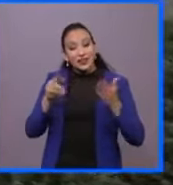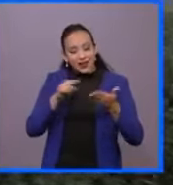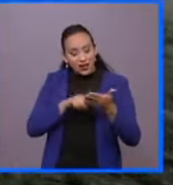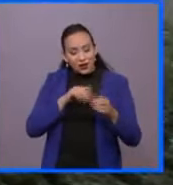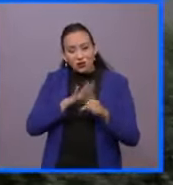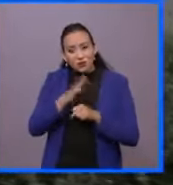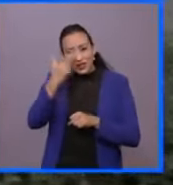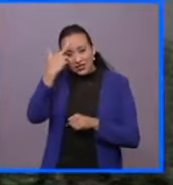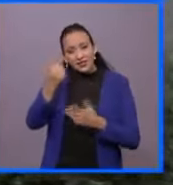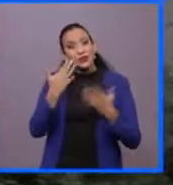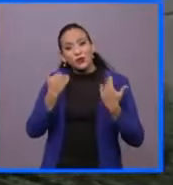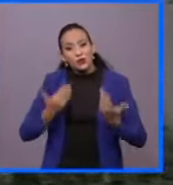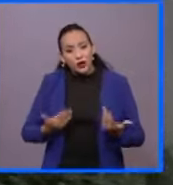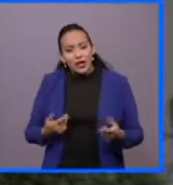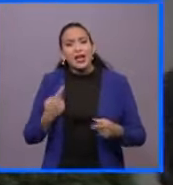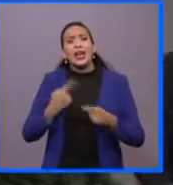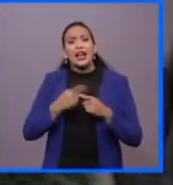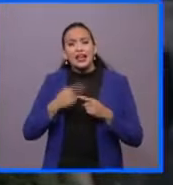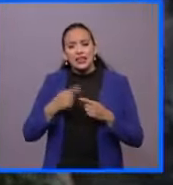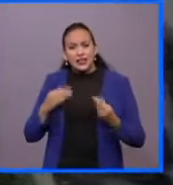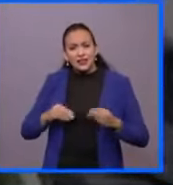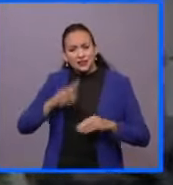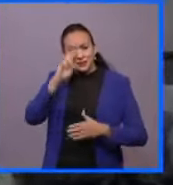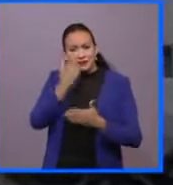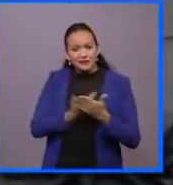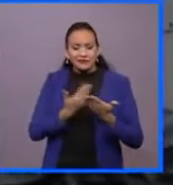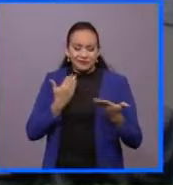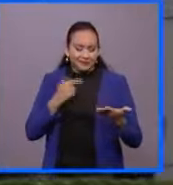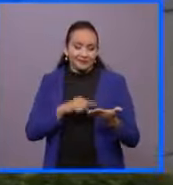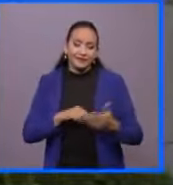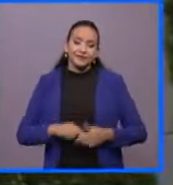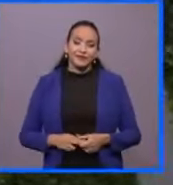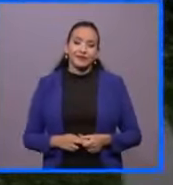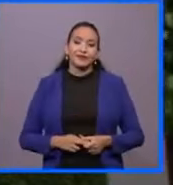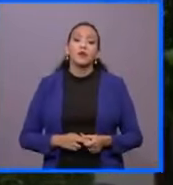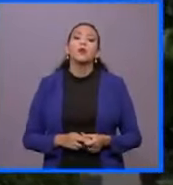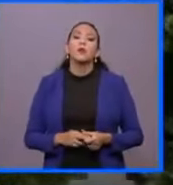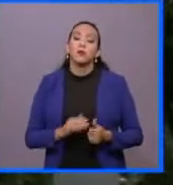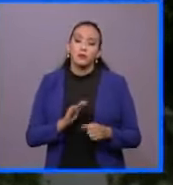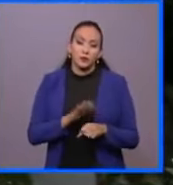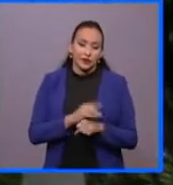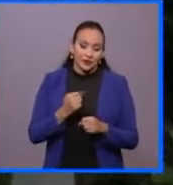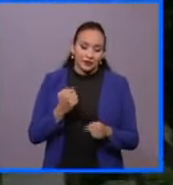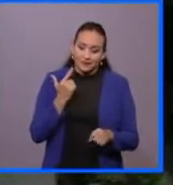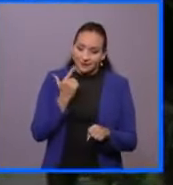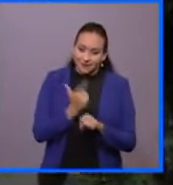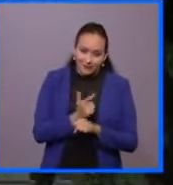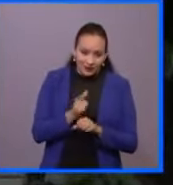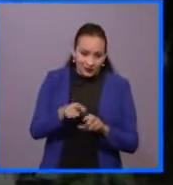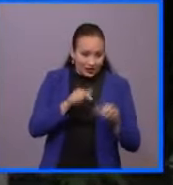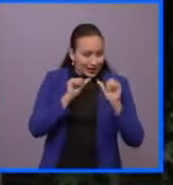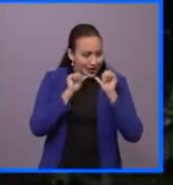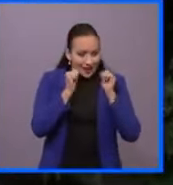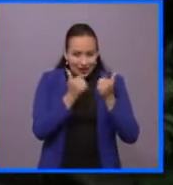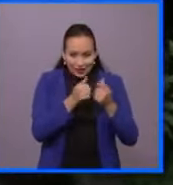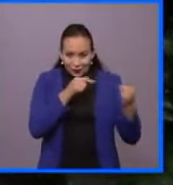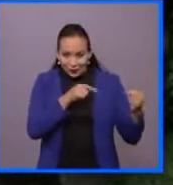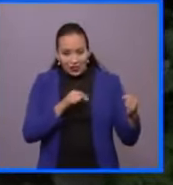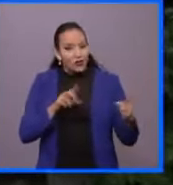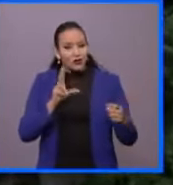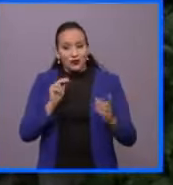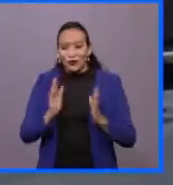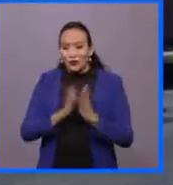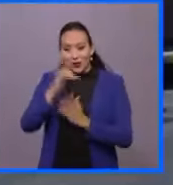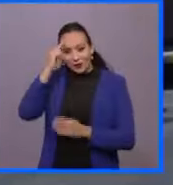suficiente el ámbito de derechos de quienes promovieron los recursos. Lo anterior debido a que es evidente que la asociación no participó